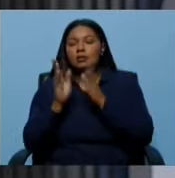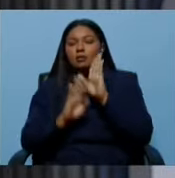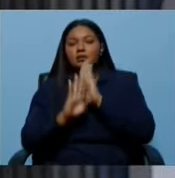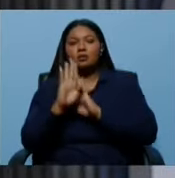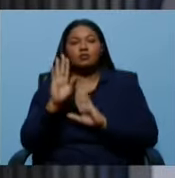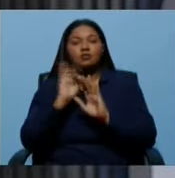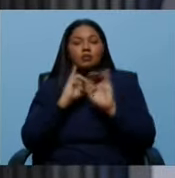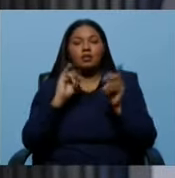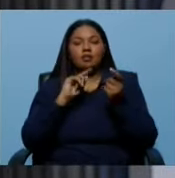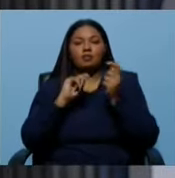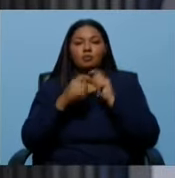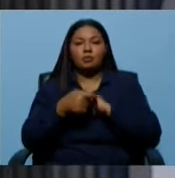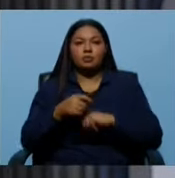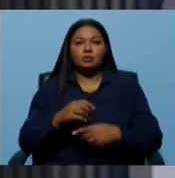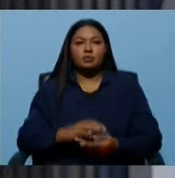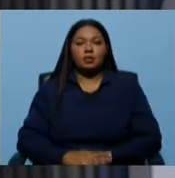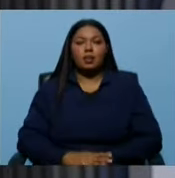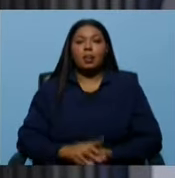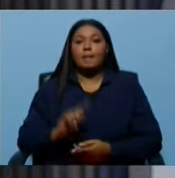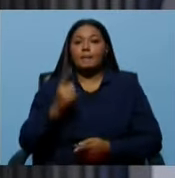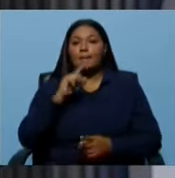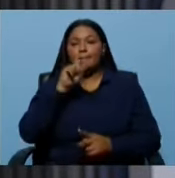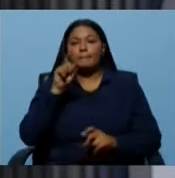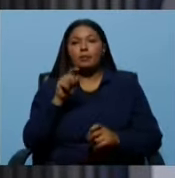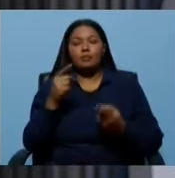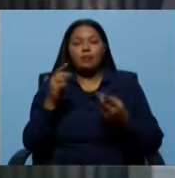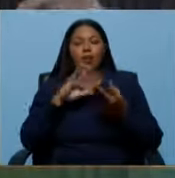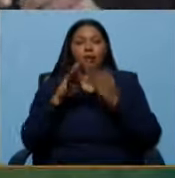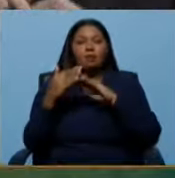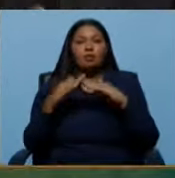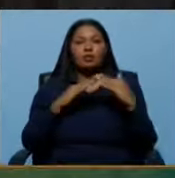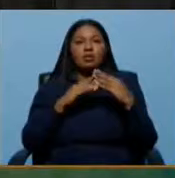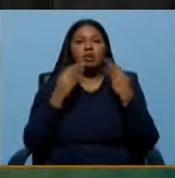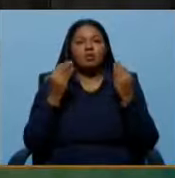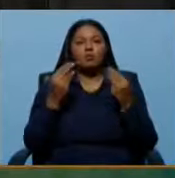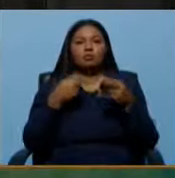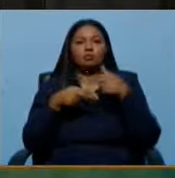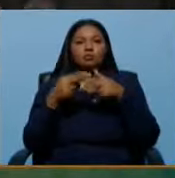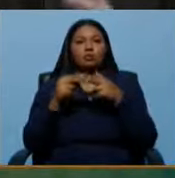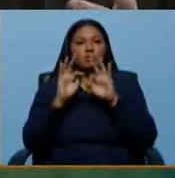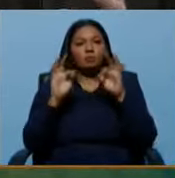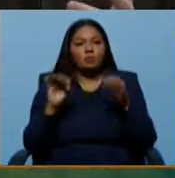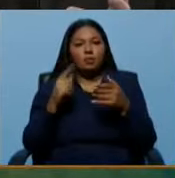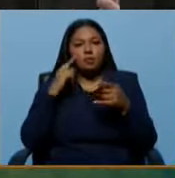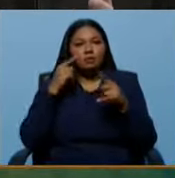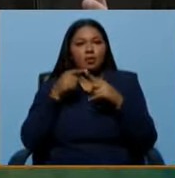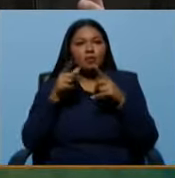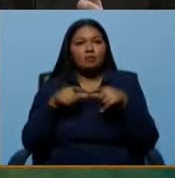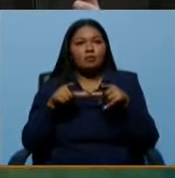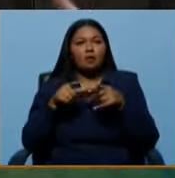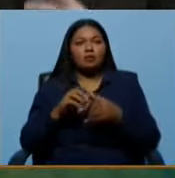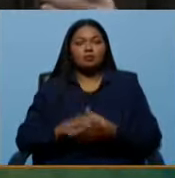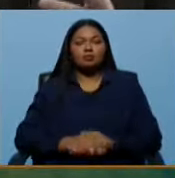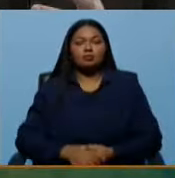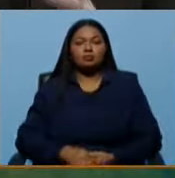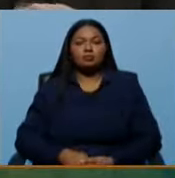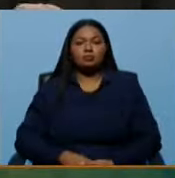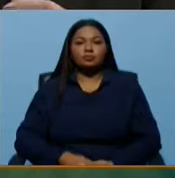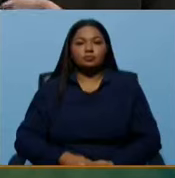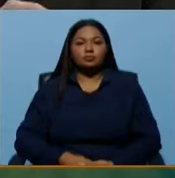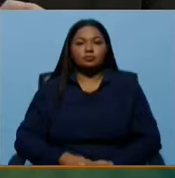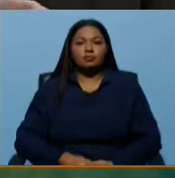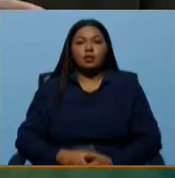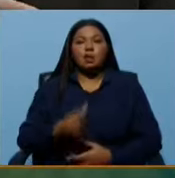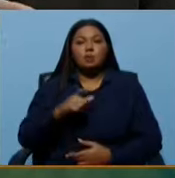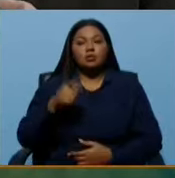grandes transformaciones. Entonces la primera pregunta es, en la comunidad, ¿cómo se construye el acá? El acá es la agenda concreta de acción. Entonces la gente dice,